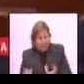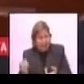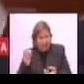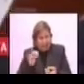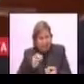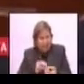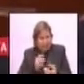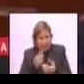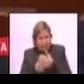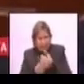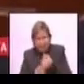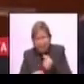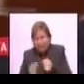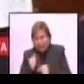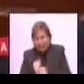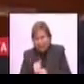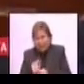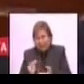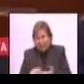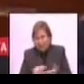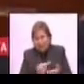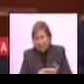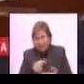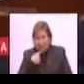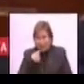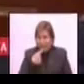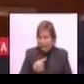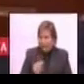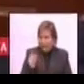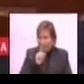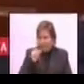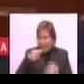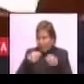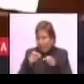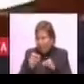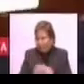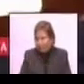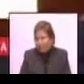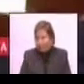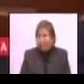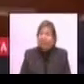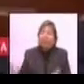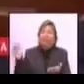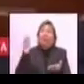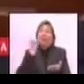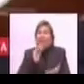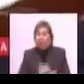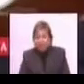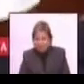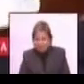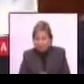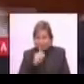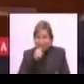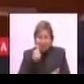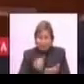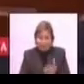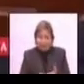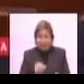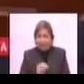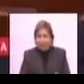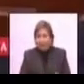confianza. Cuando en la discusión se empezó a decir que eso no procedía, entonces mandan otro oficio. Y dicen,